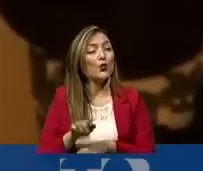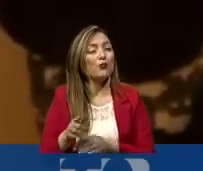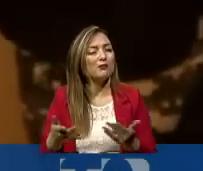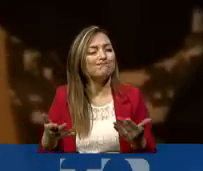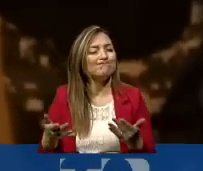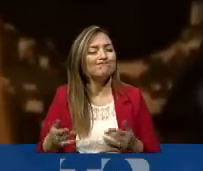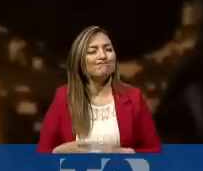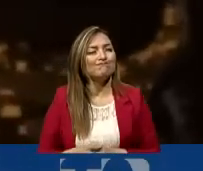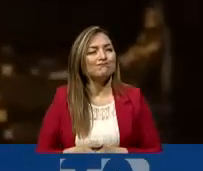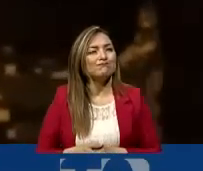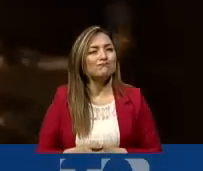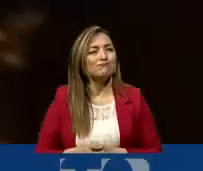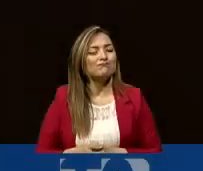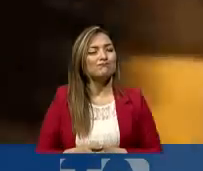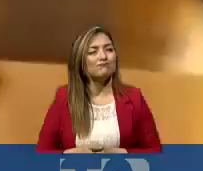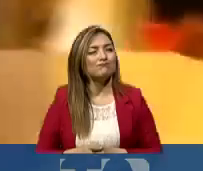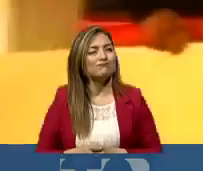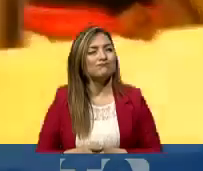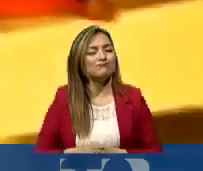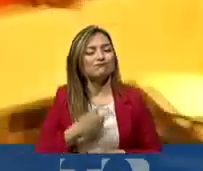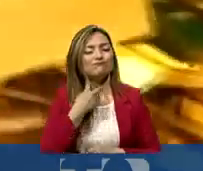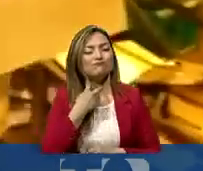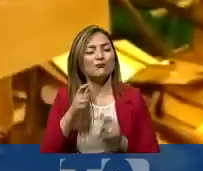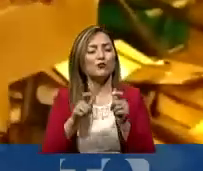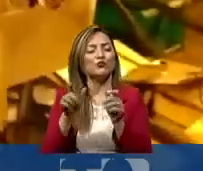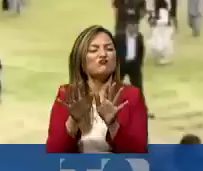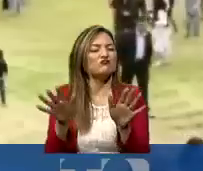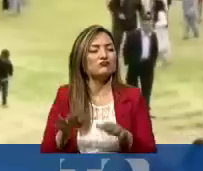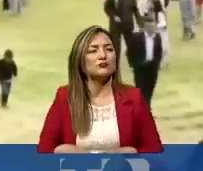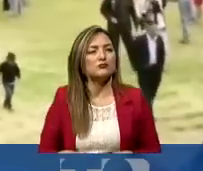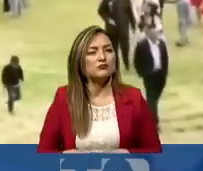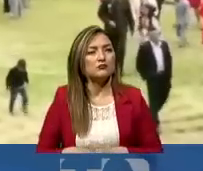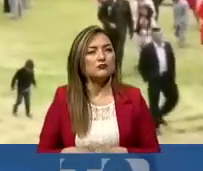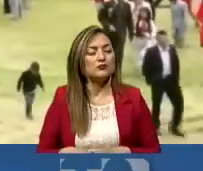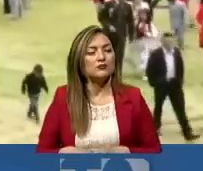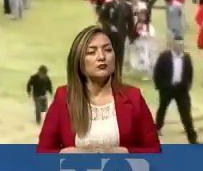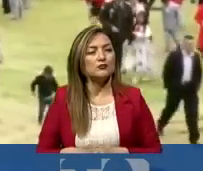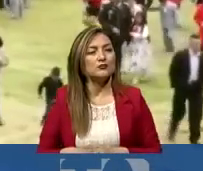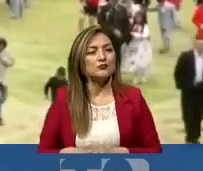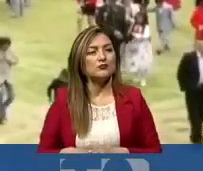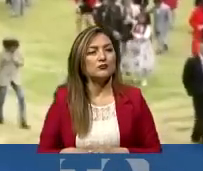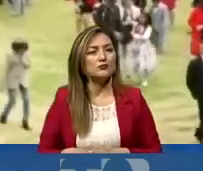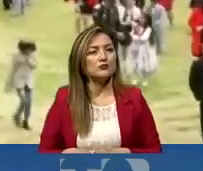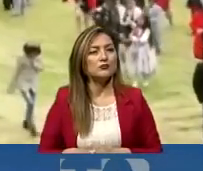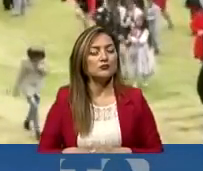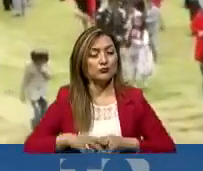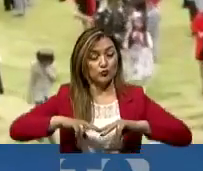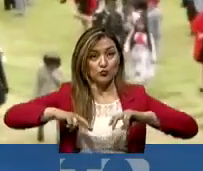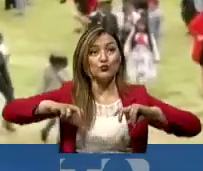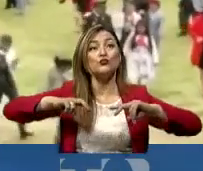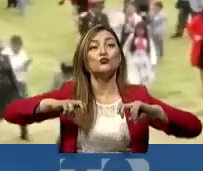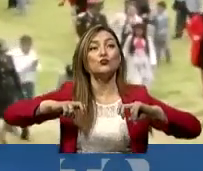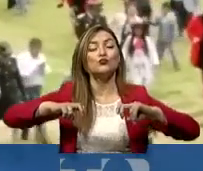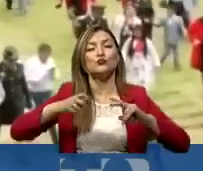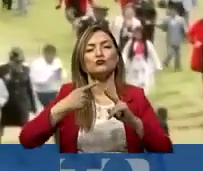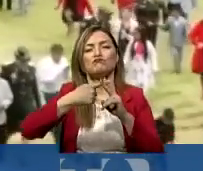de esta explosión, que causa temor a la ciudadanía en general. El subsistema investigativo se ha activado para